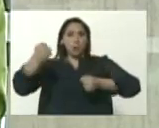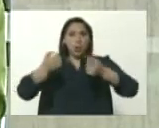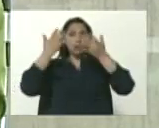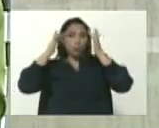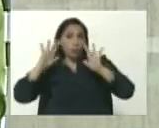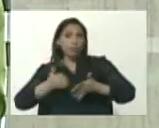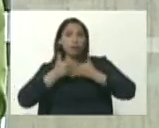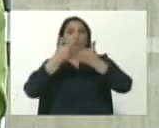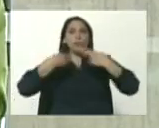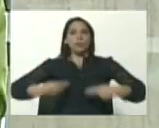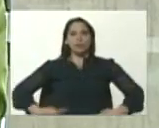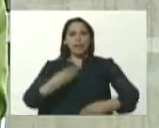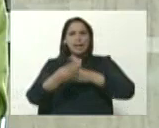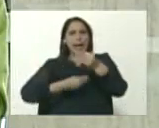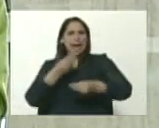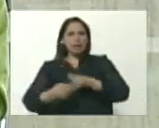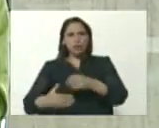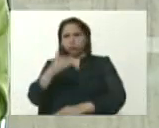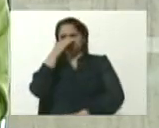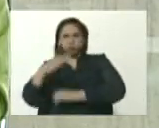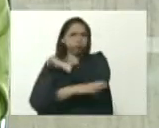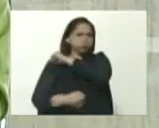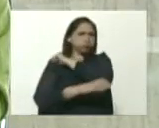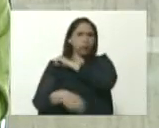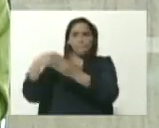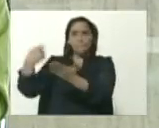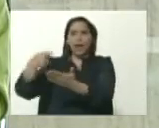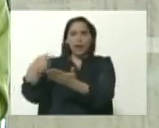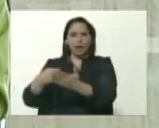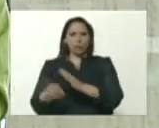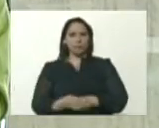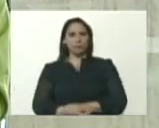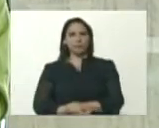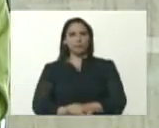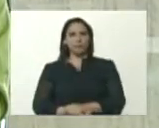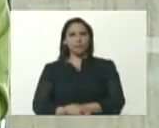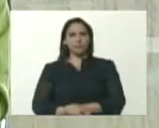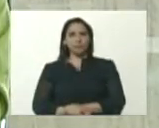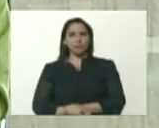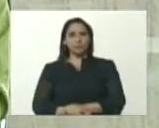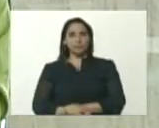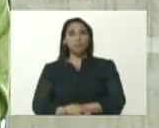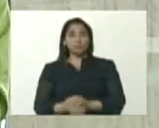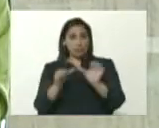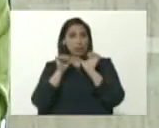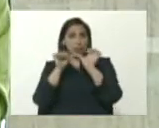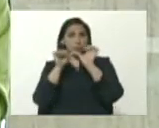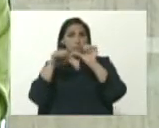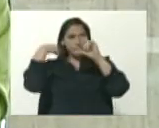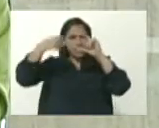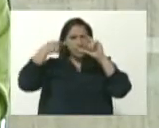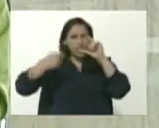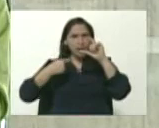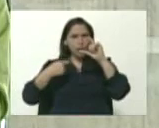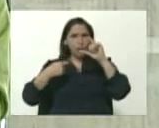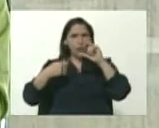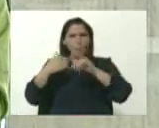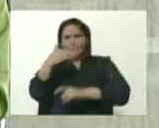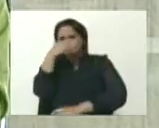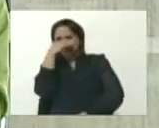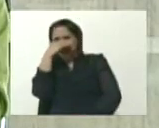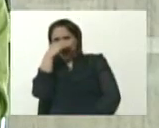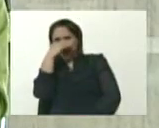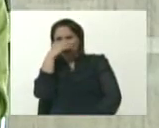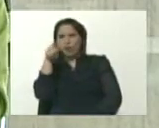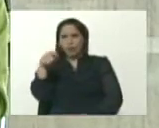supuesta ayuda humanitaria hecha por los malandros contratados. Quedó los videos de los malandros que ellos contrataron.